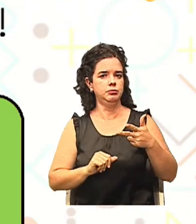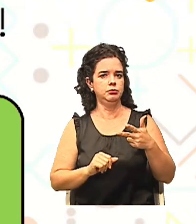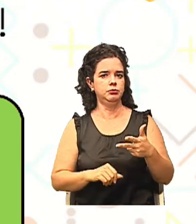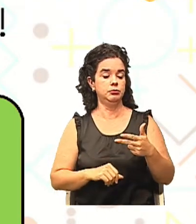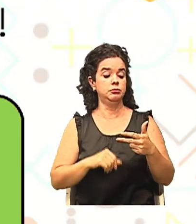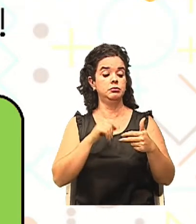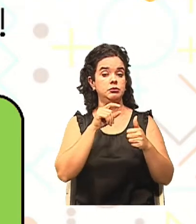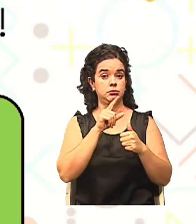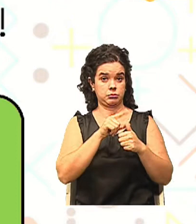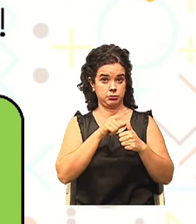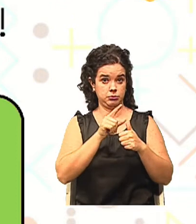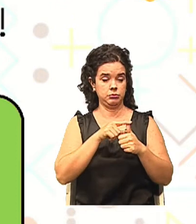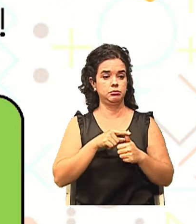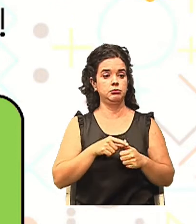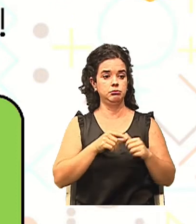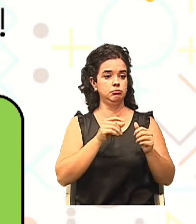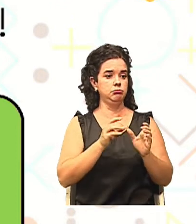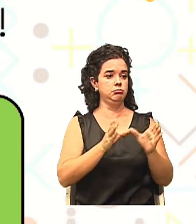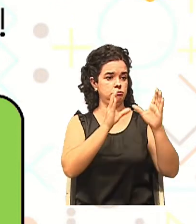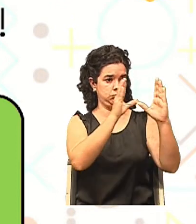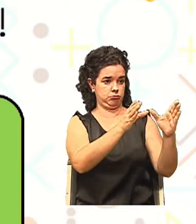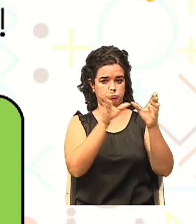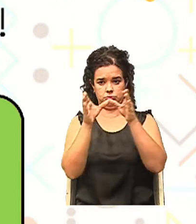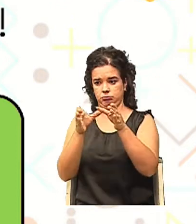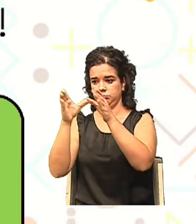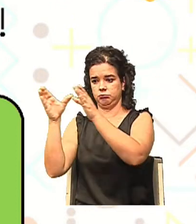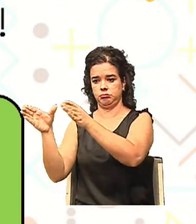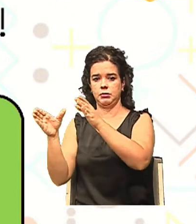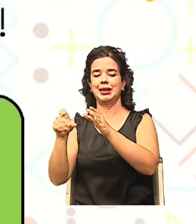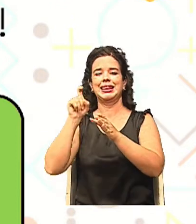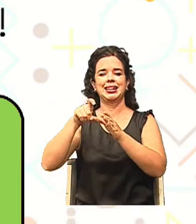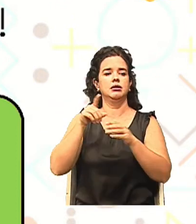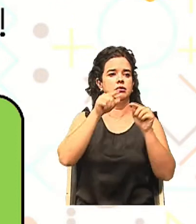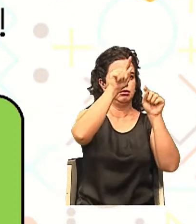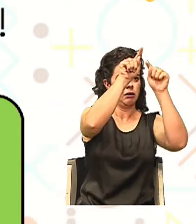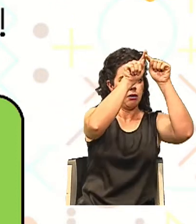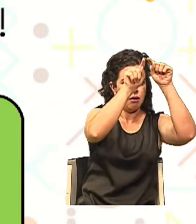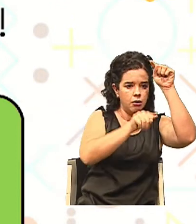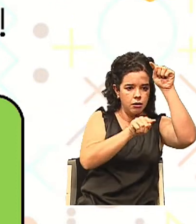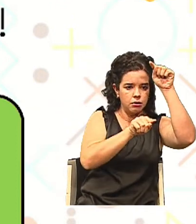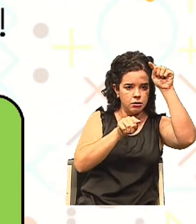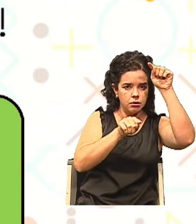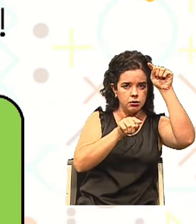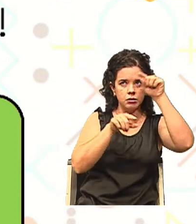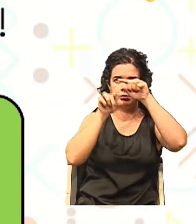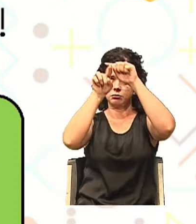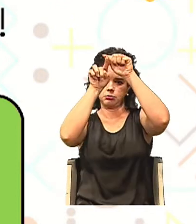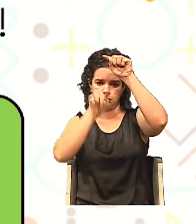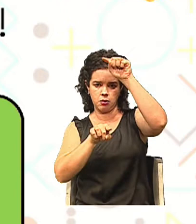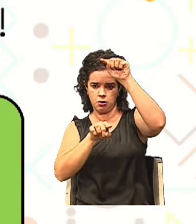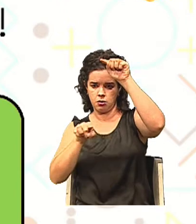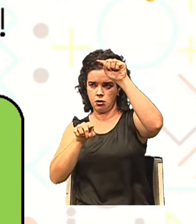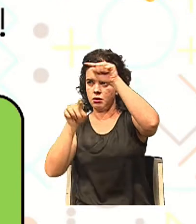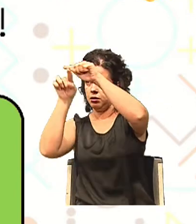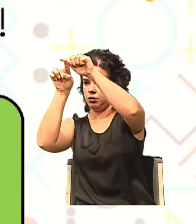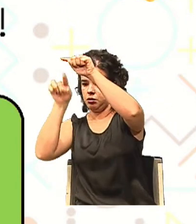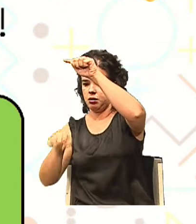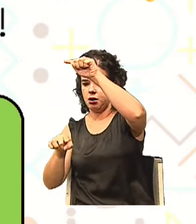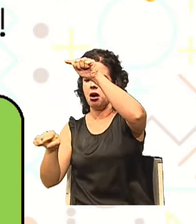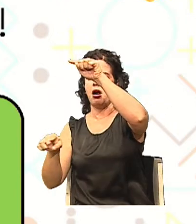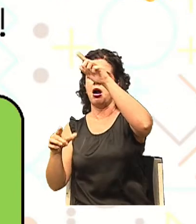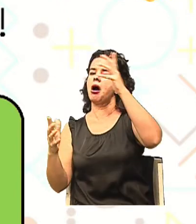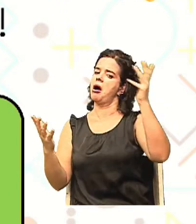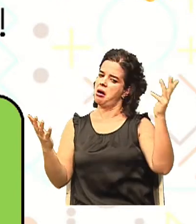tres figuras tienen un ángulo que mide 90 grados, que se forma entre la base y la